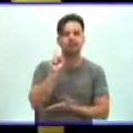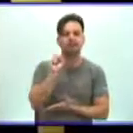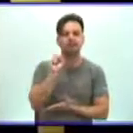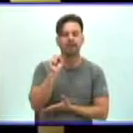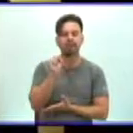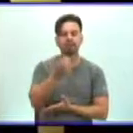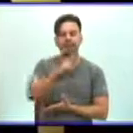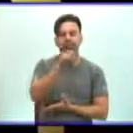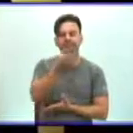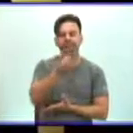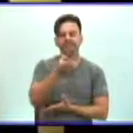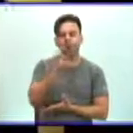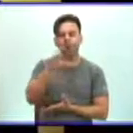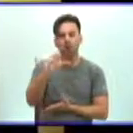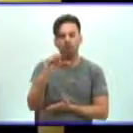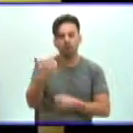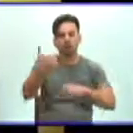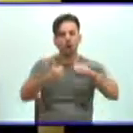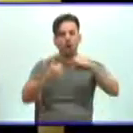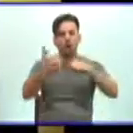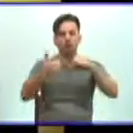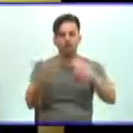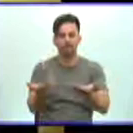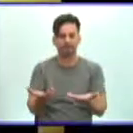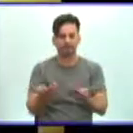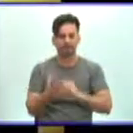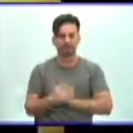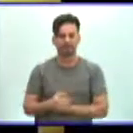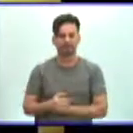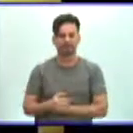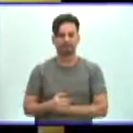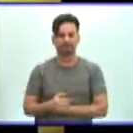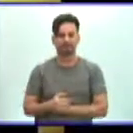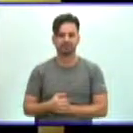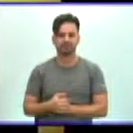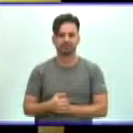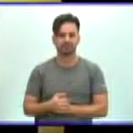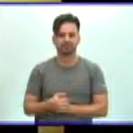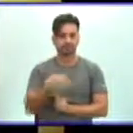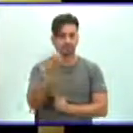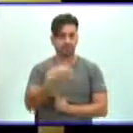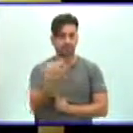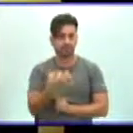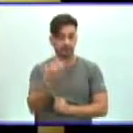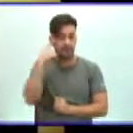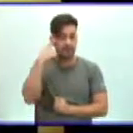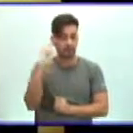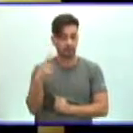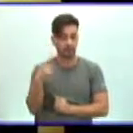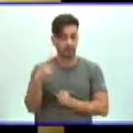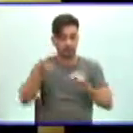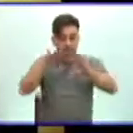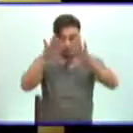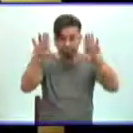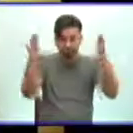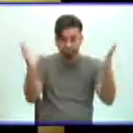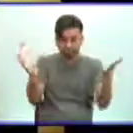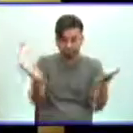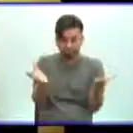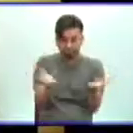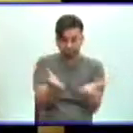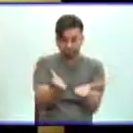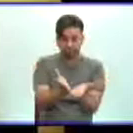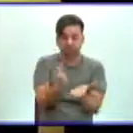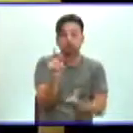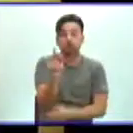se comportan estos factores, y siempre estamos hablando de la troposfera, esa capa de la atmósfera donde se desarrolla la